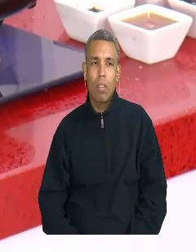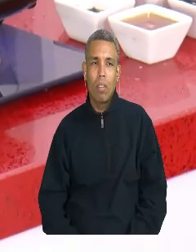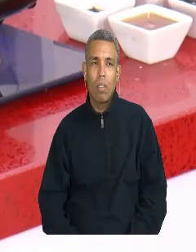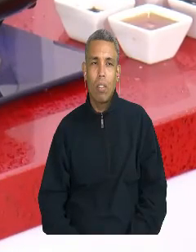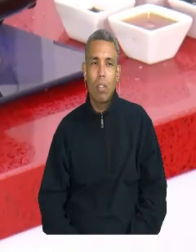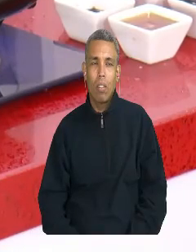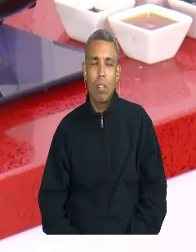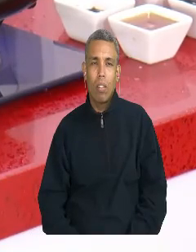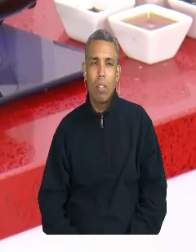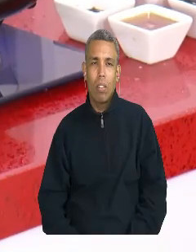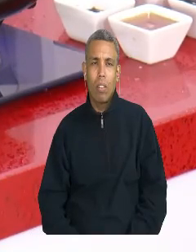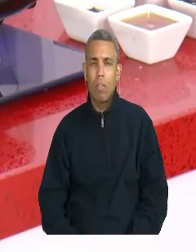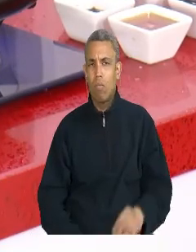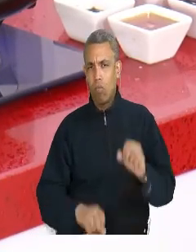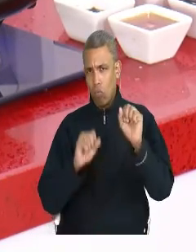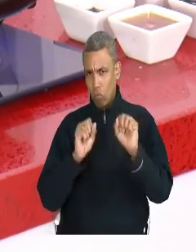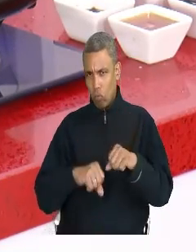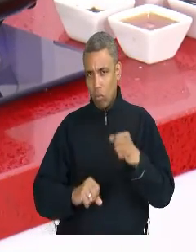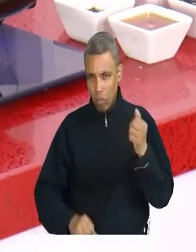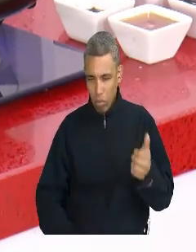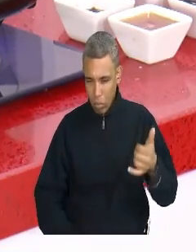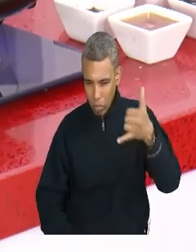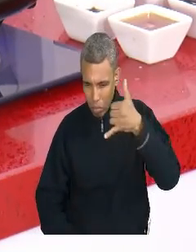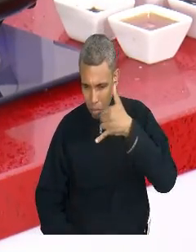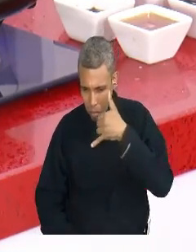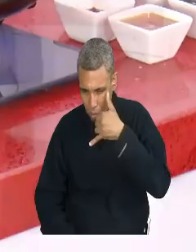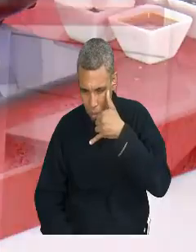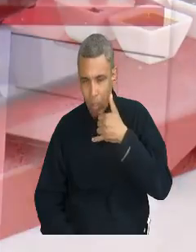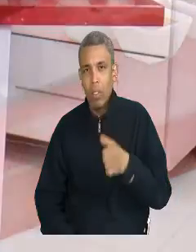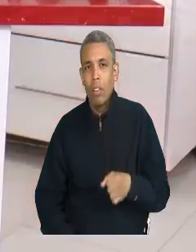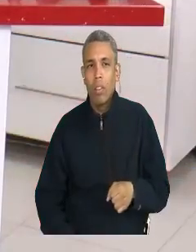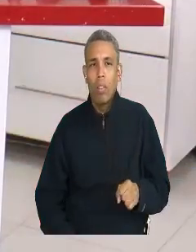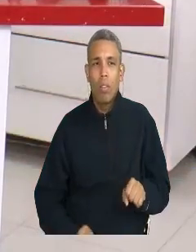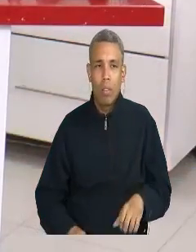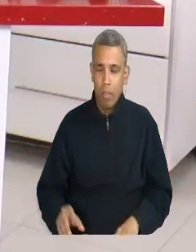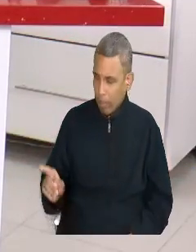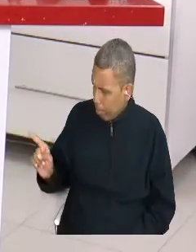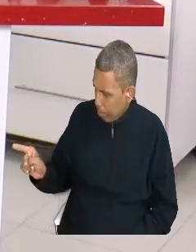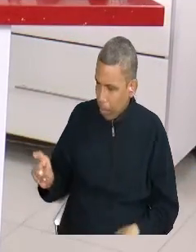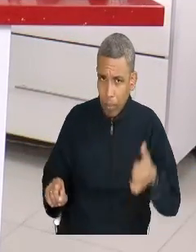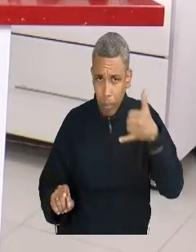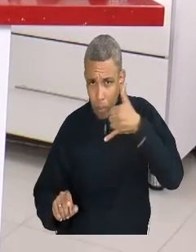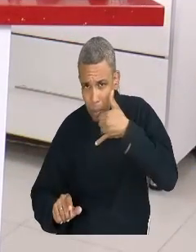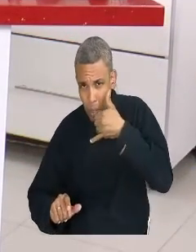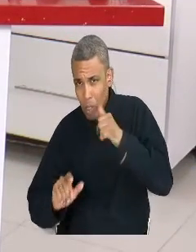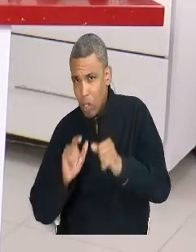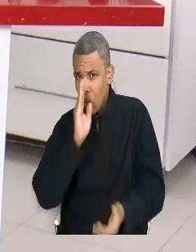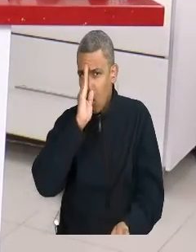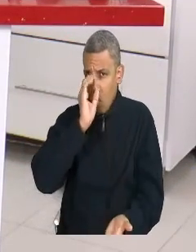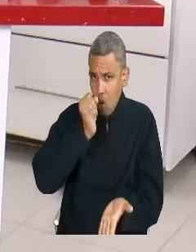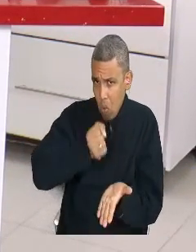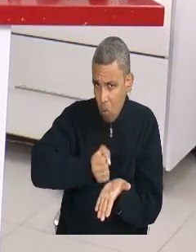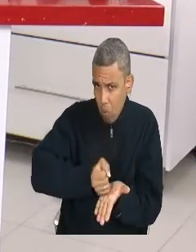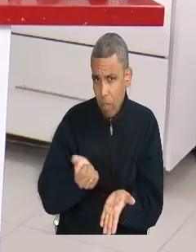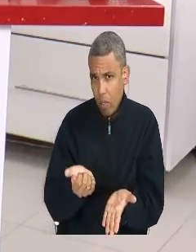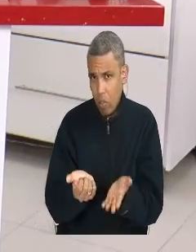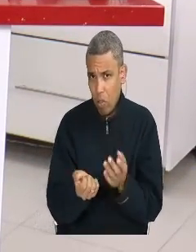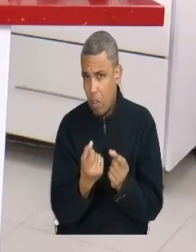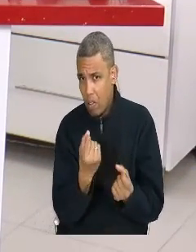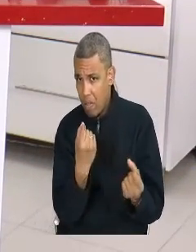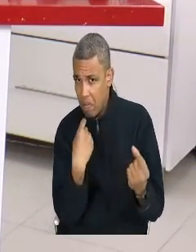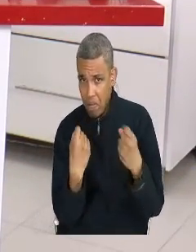línea telefónica la conocen, sale ahí en pantallita. Cualquier sugerencia, cualquier preparación que quieran aprender